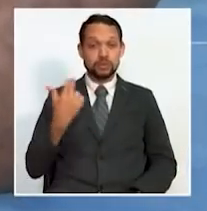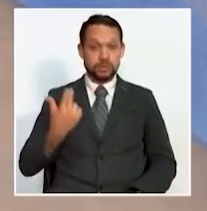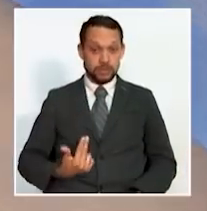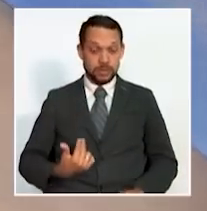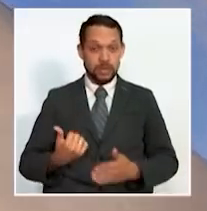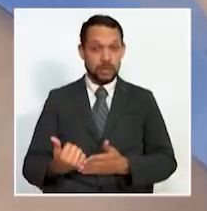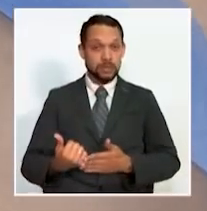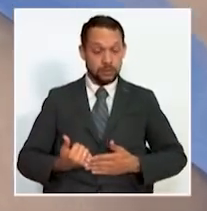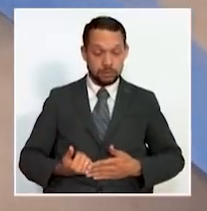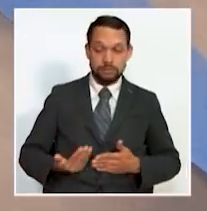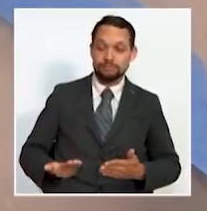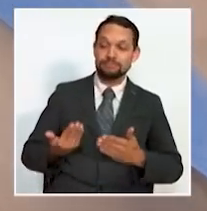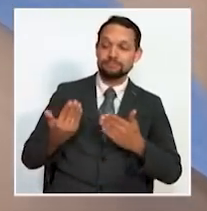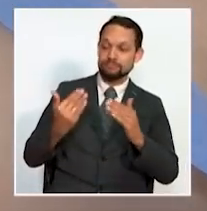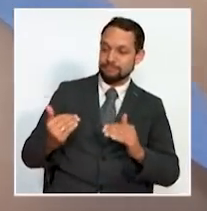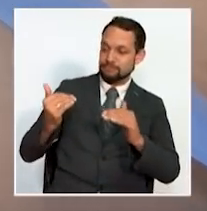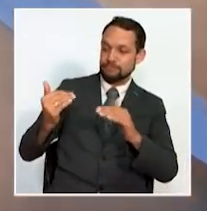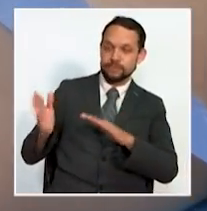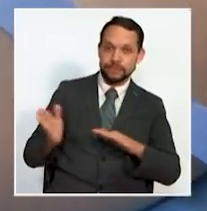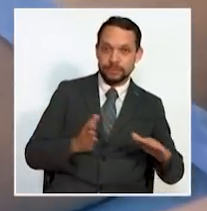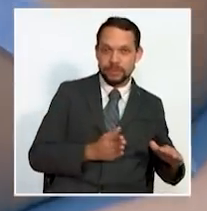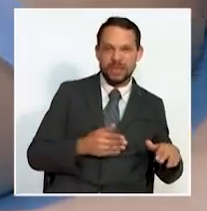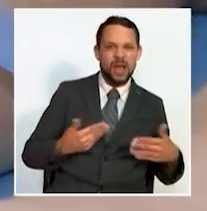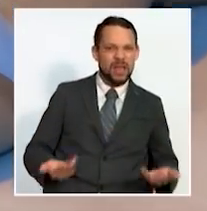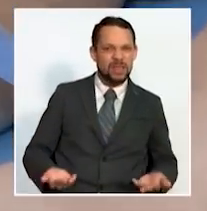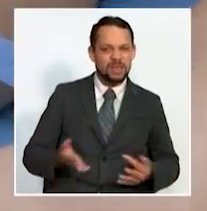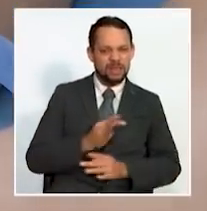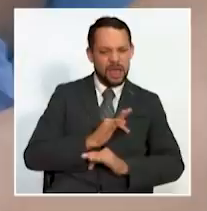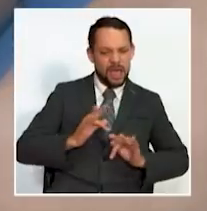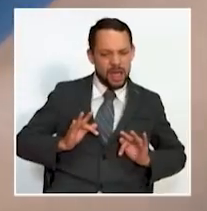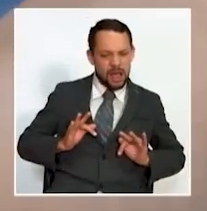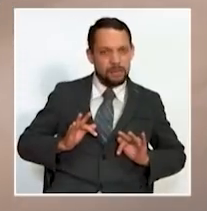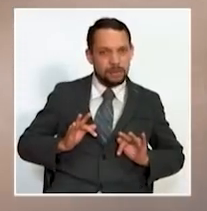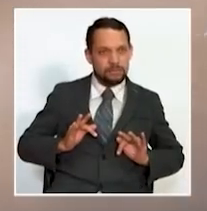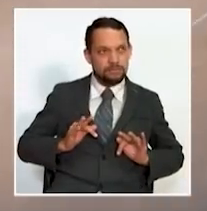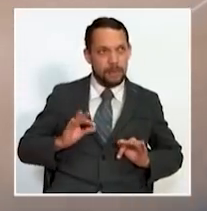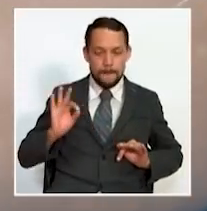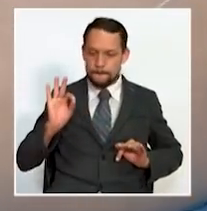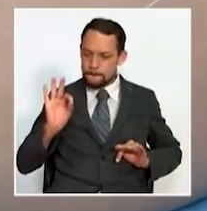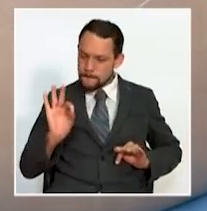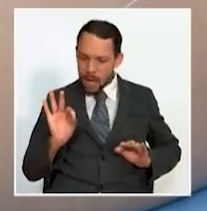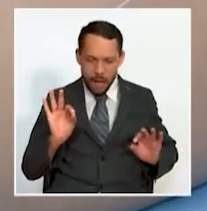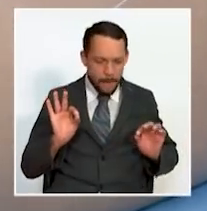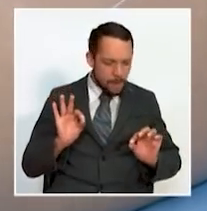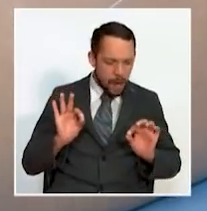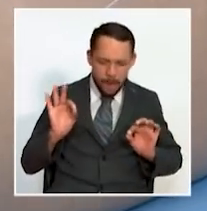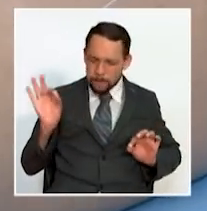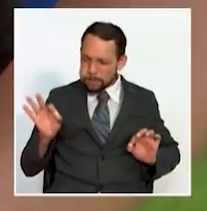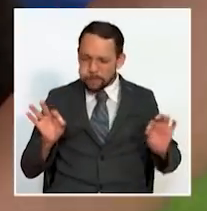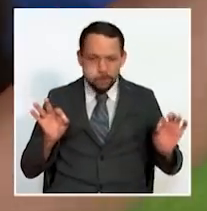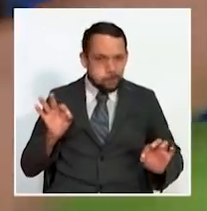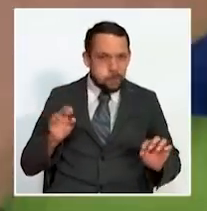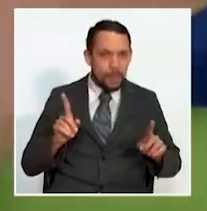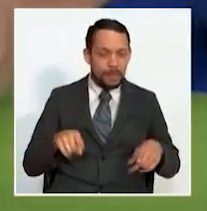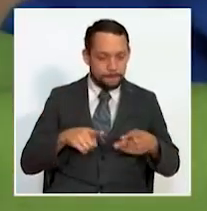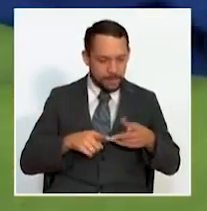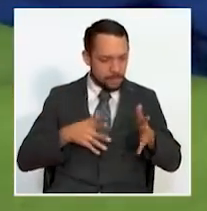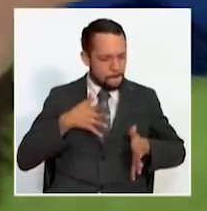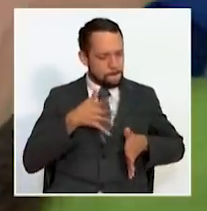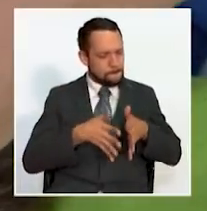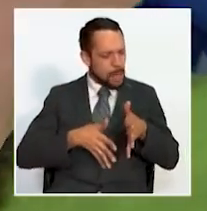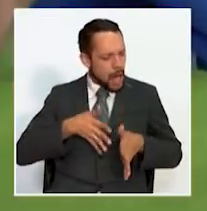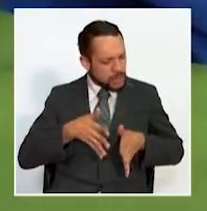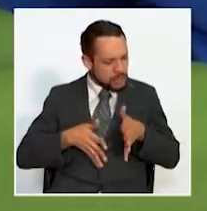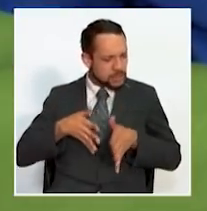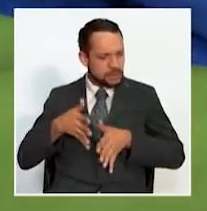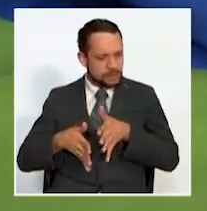ustedes viendo el procedimiento terapéutico de acupuntura, la terapia neural, todas estas ayudas